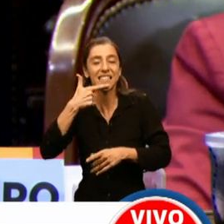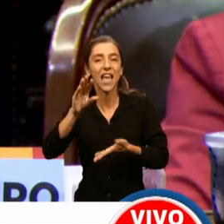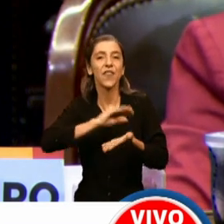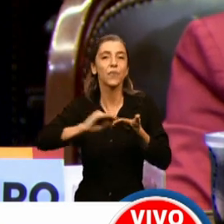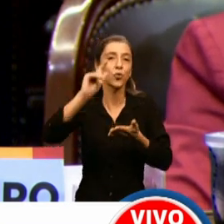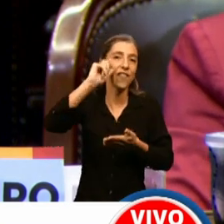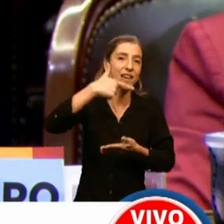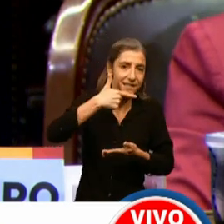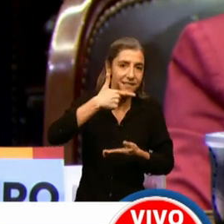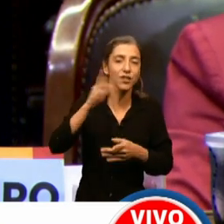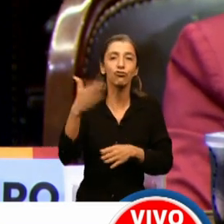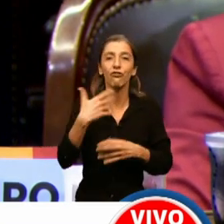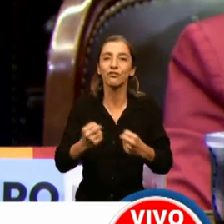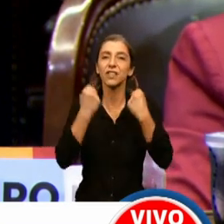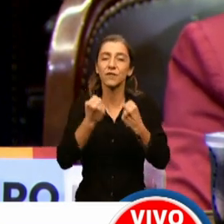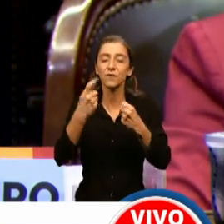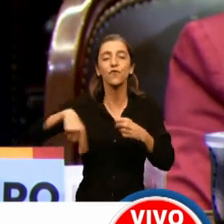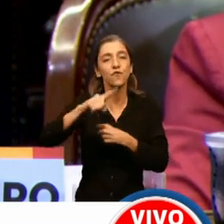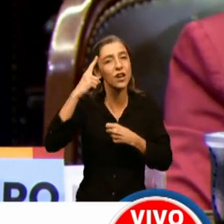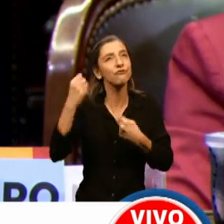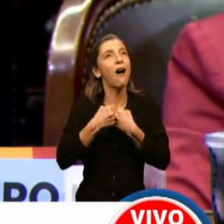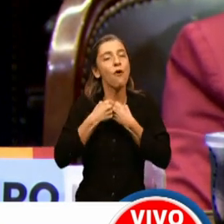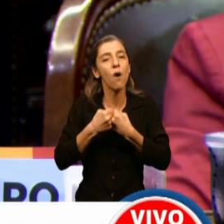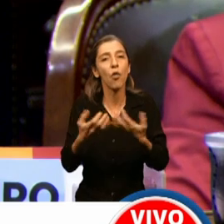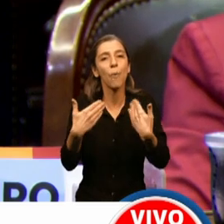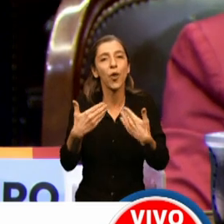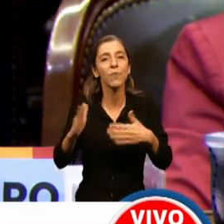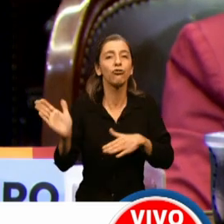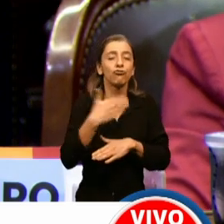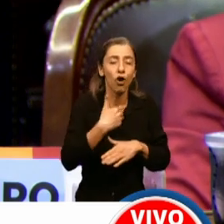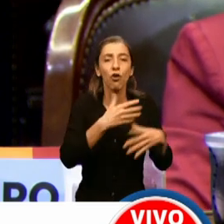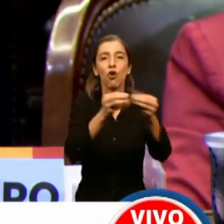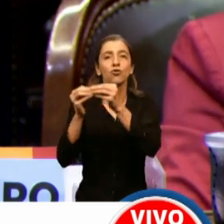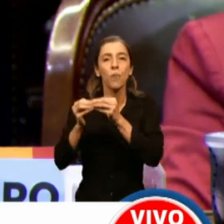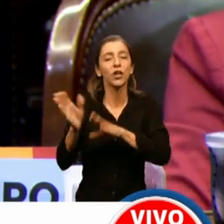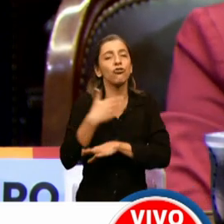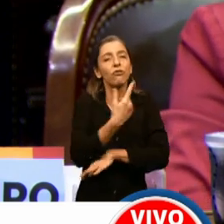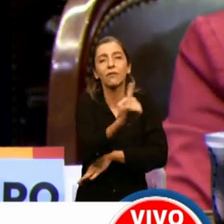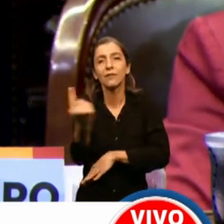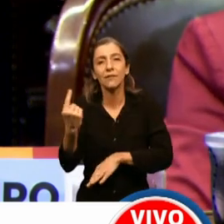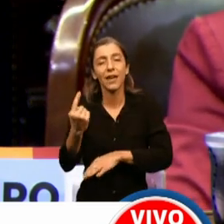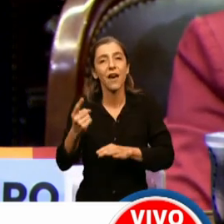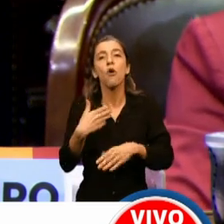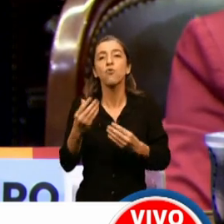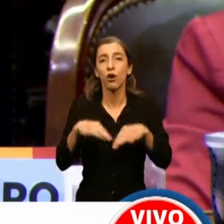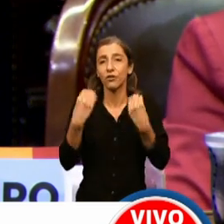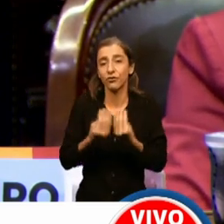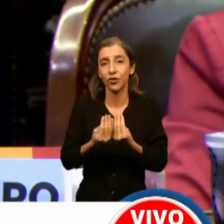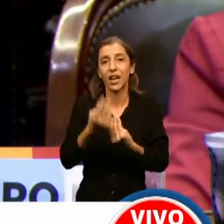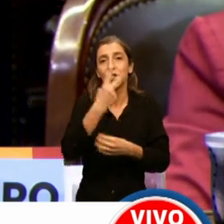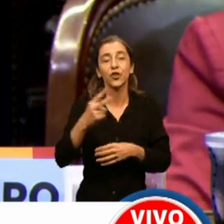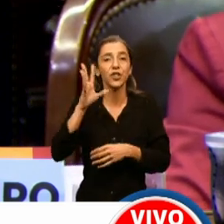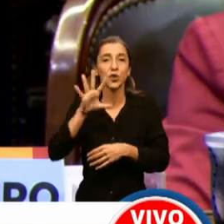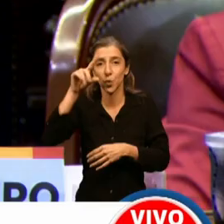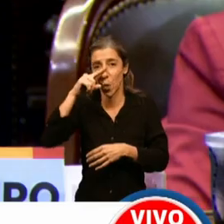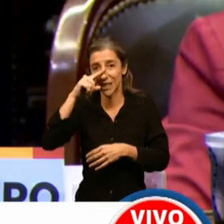un esfuerzo hagamos si todos nos ponemos de acuerdo un compañero una compañera un compañero cada uno serían 257 y 118